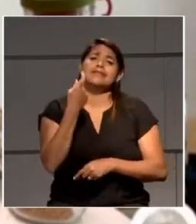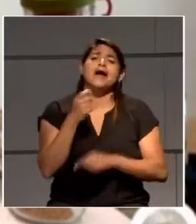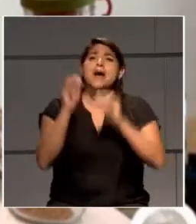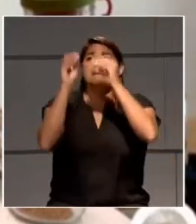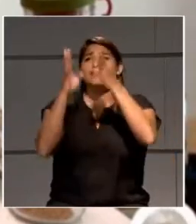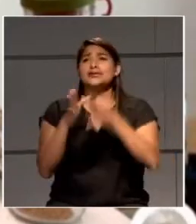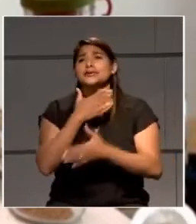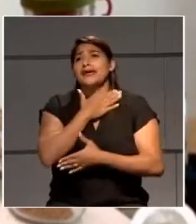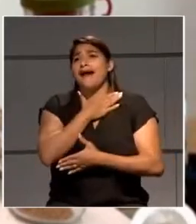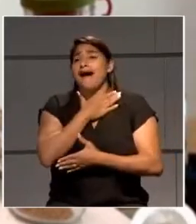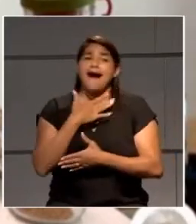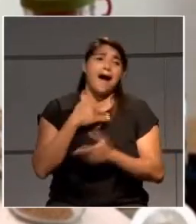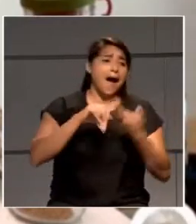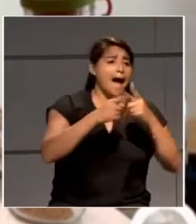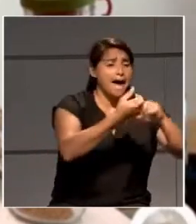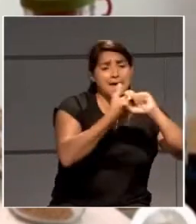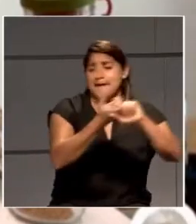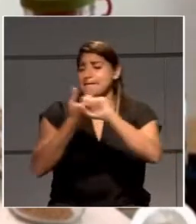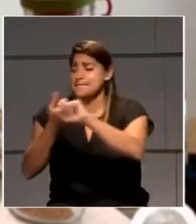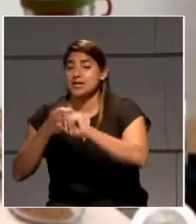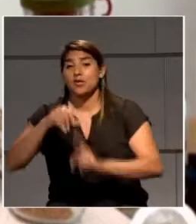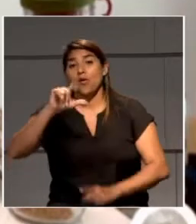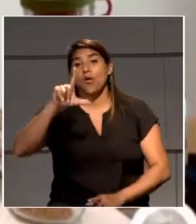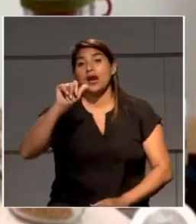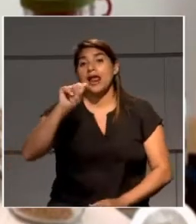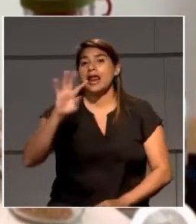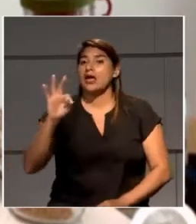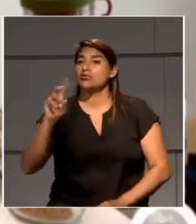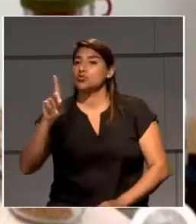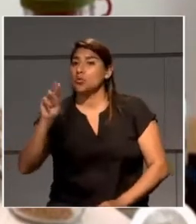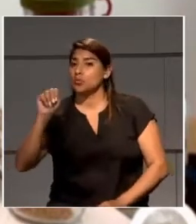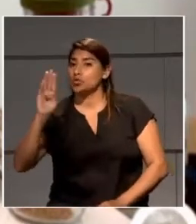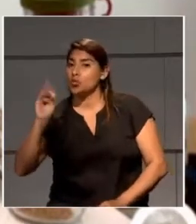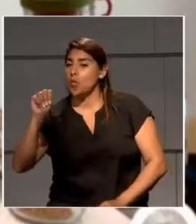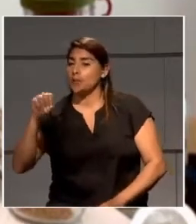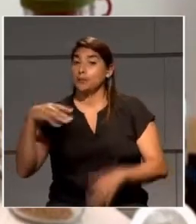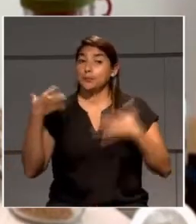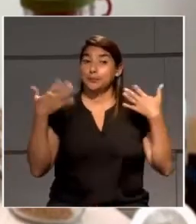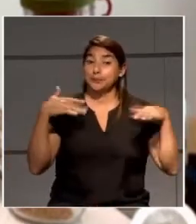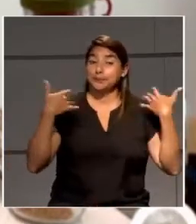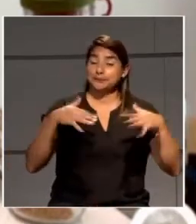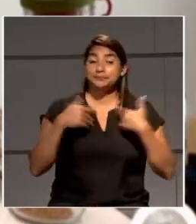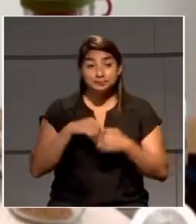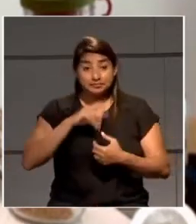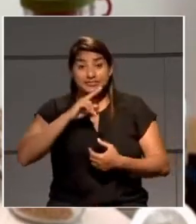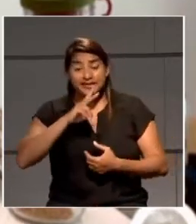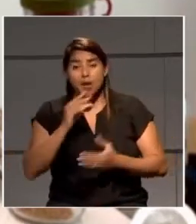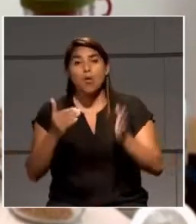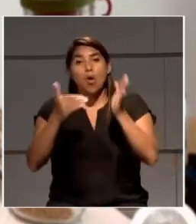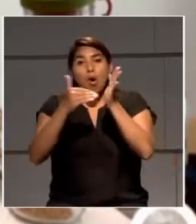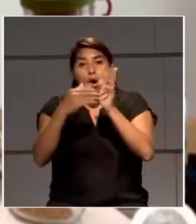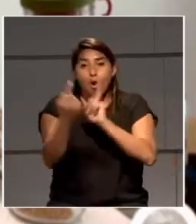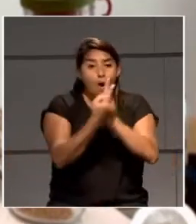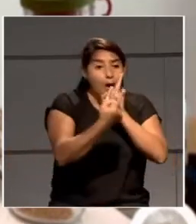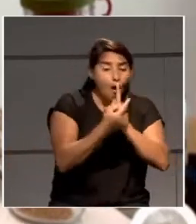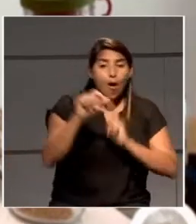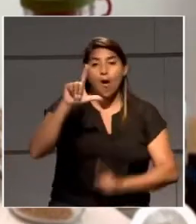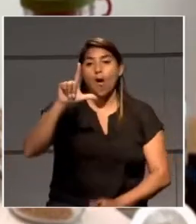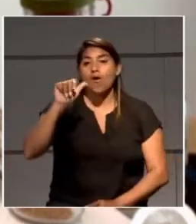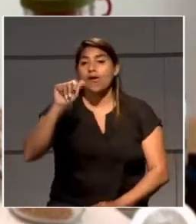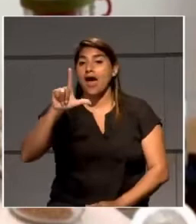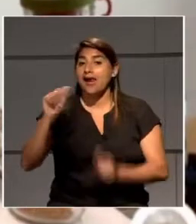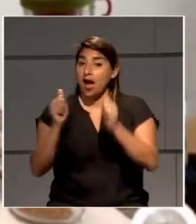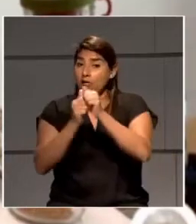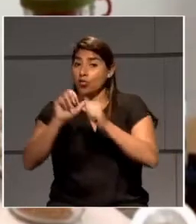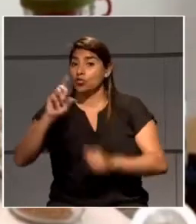mi maestra y a mis amigos Lala y Dundun. ¿En serio, Pluk? ¿Y ya pudo volver a ver a Lala y a Dundun? ¡Ay,